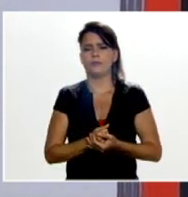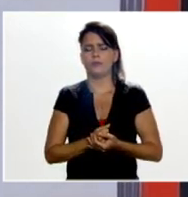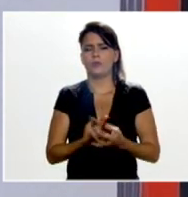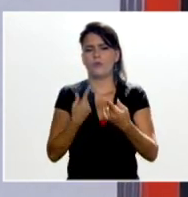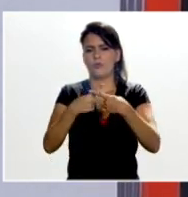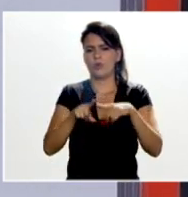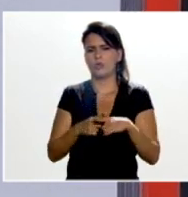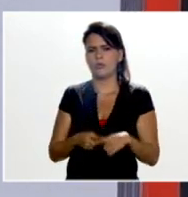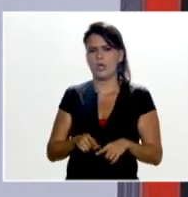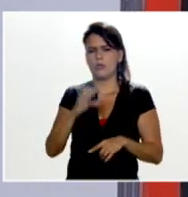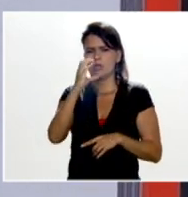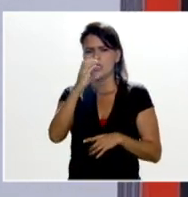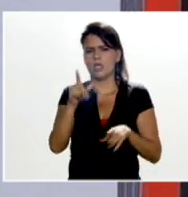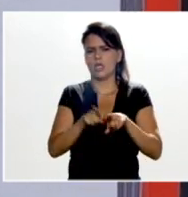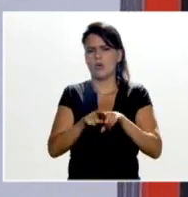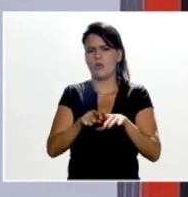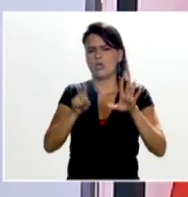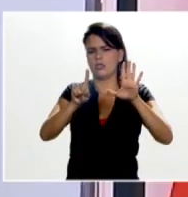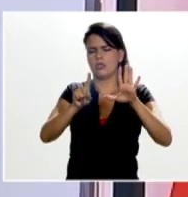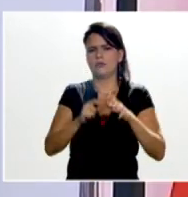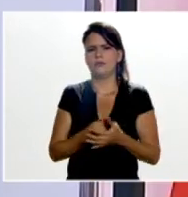por c, que vale 6.